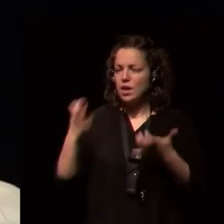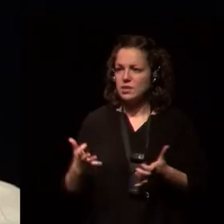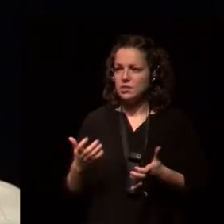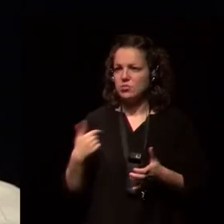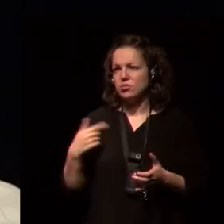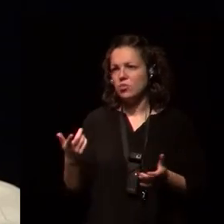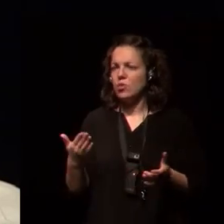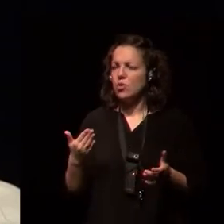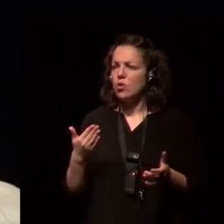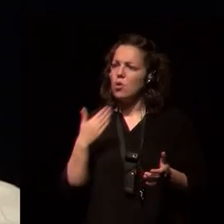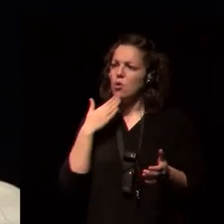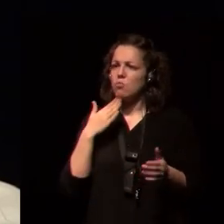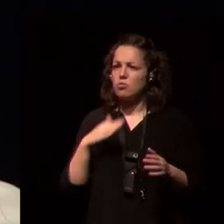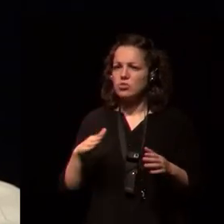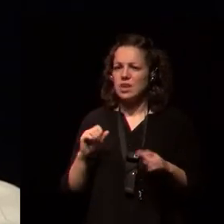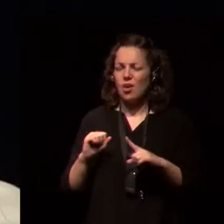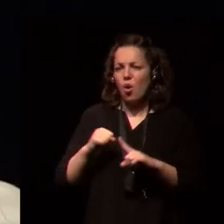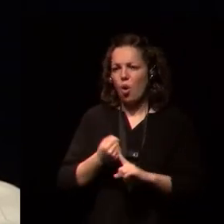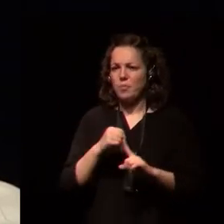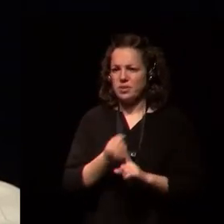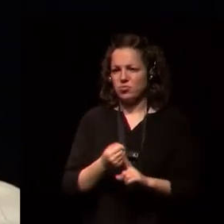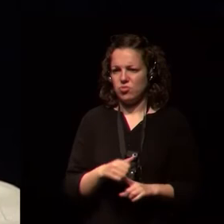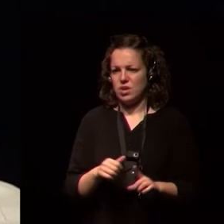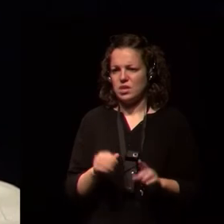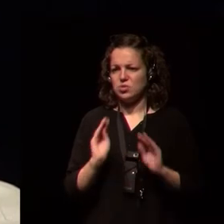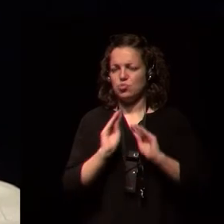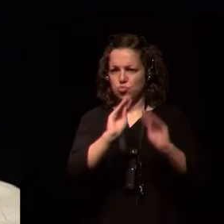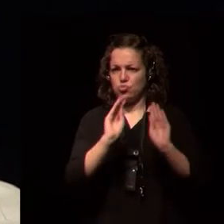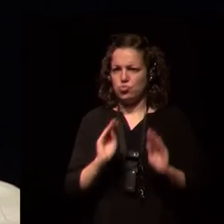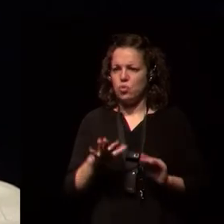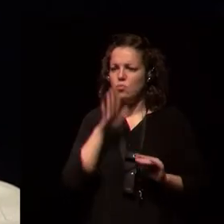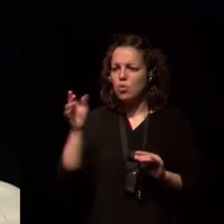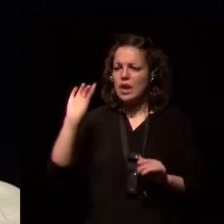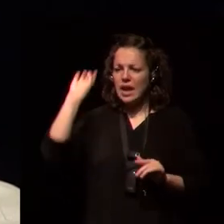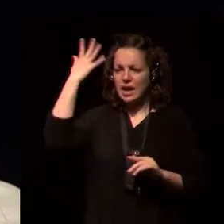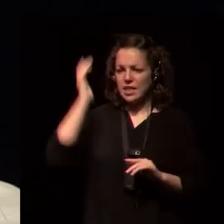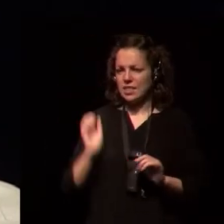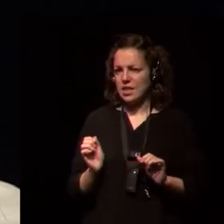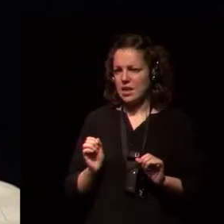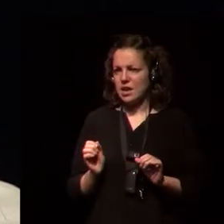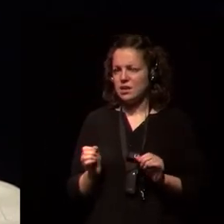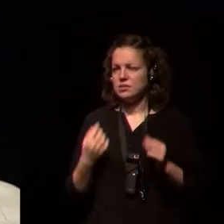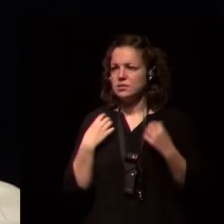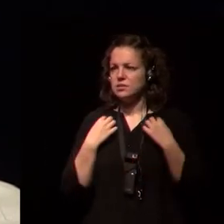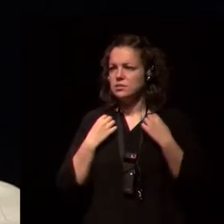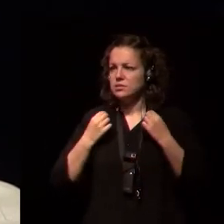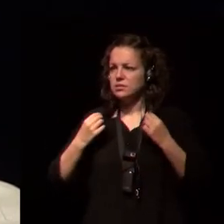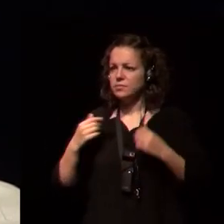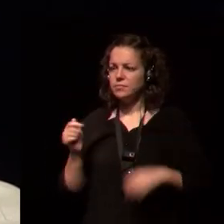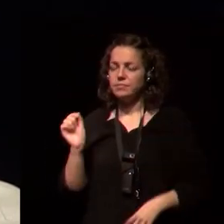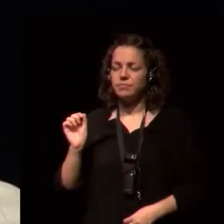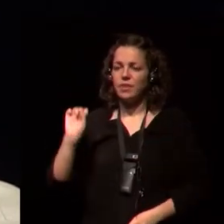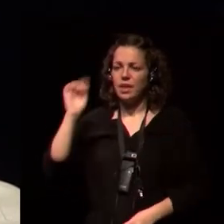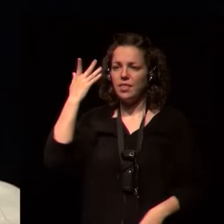propios prejuicios, sus propias opresiones, sus propias ideas mal